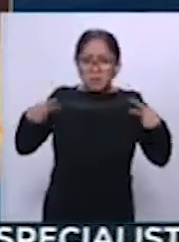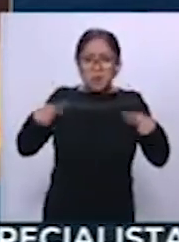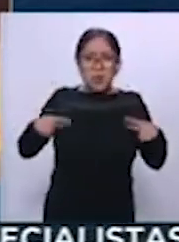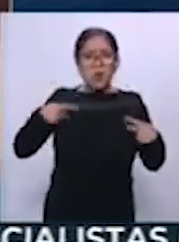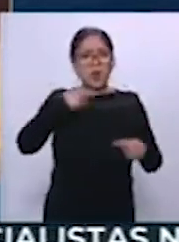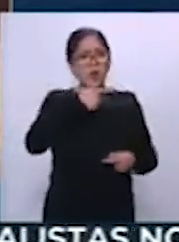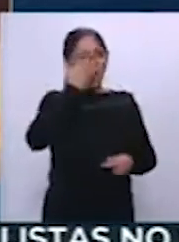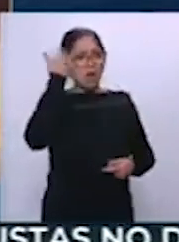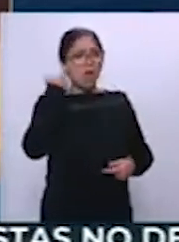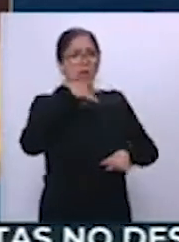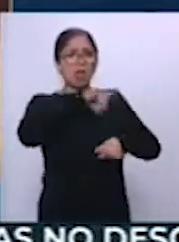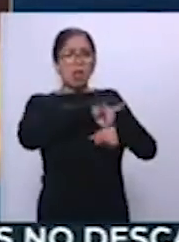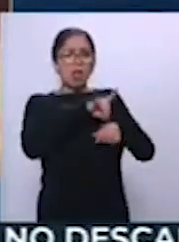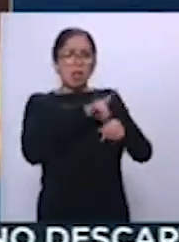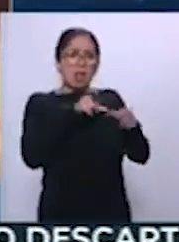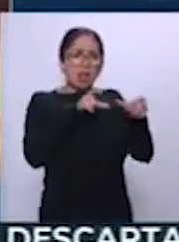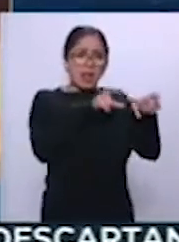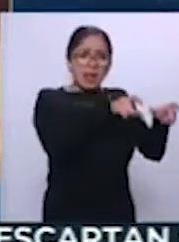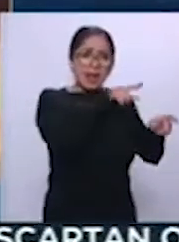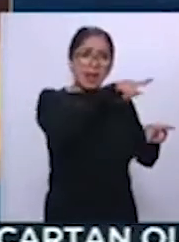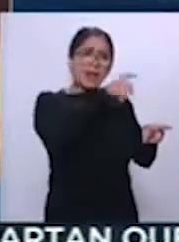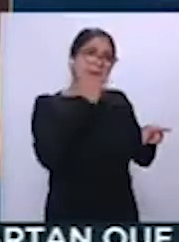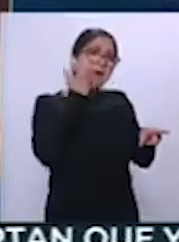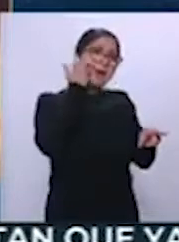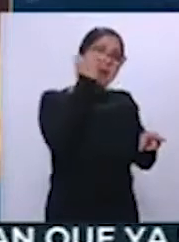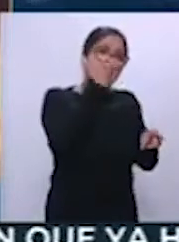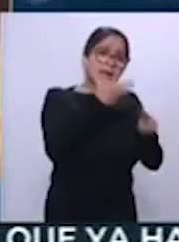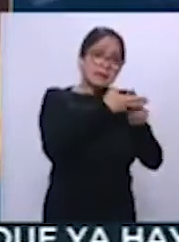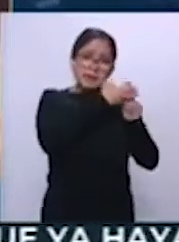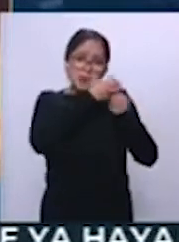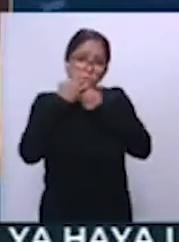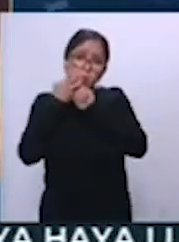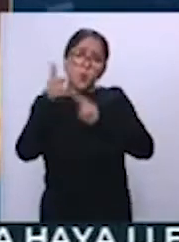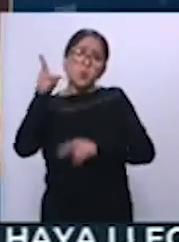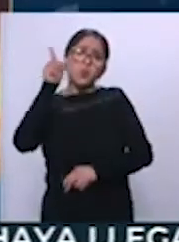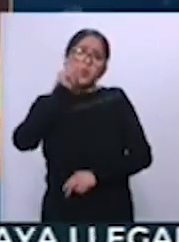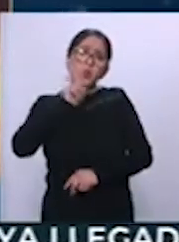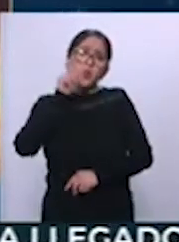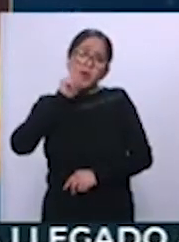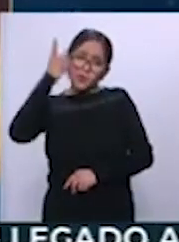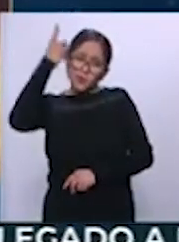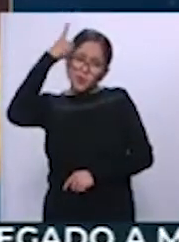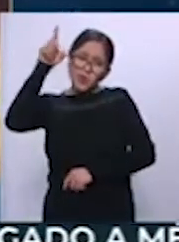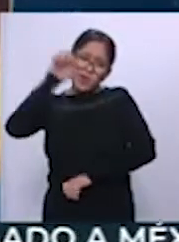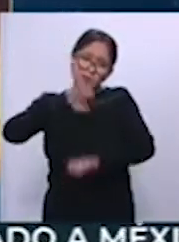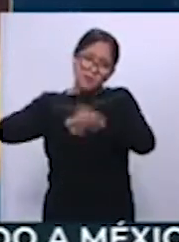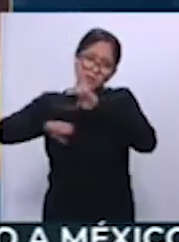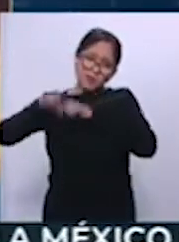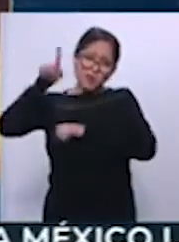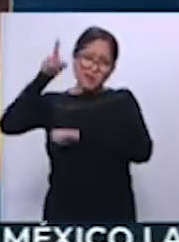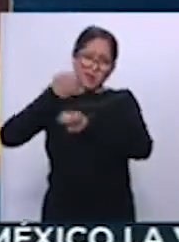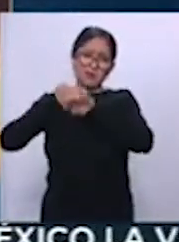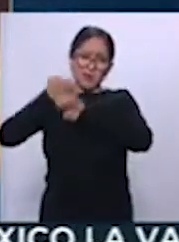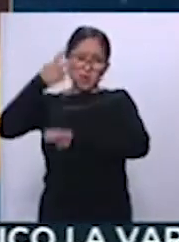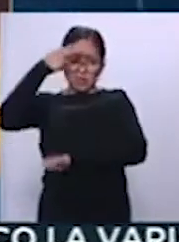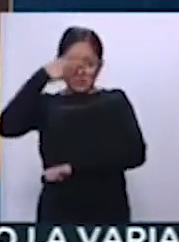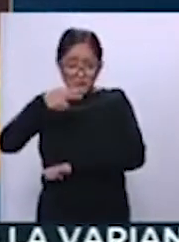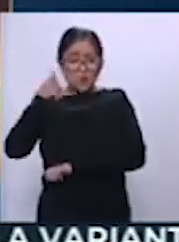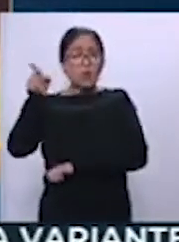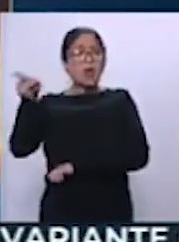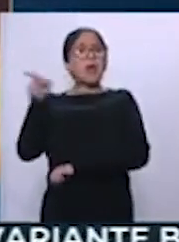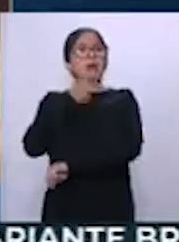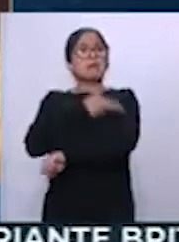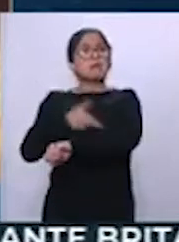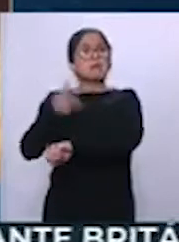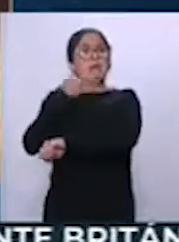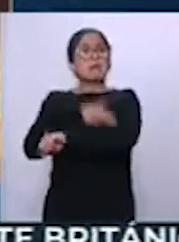documentado que intentaron secuestrar a una empresaria en el Estado de México, y el proceso sigue en ese sentido.